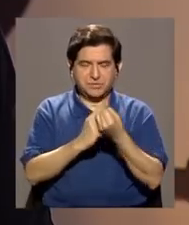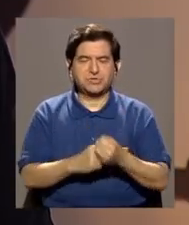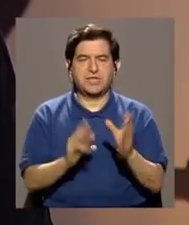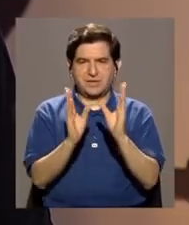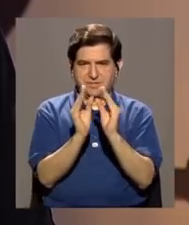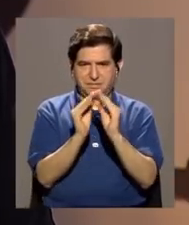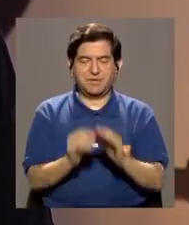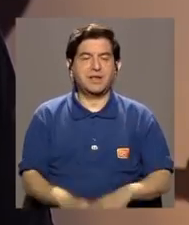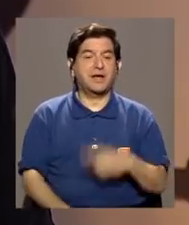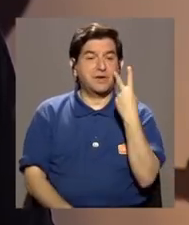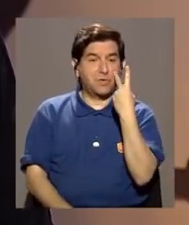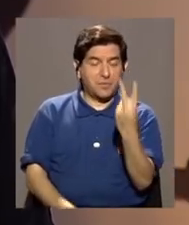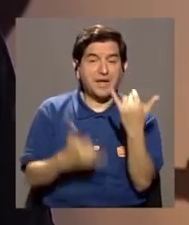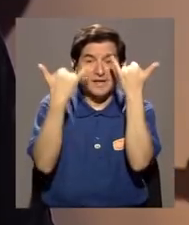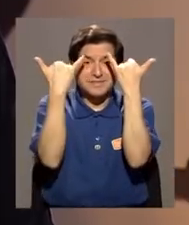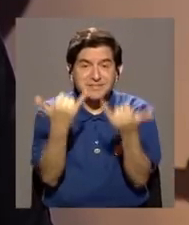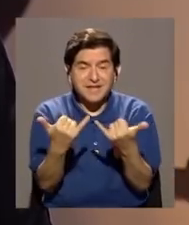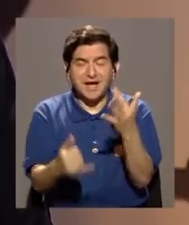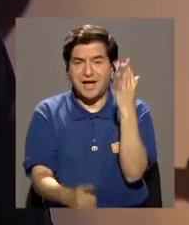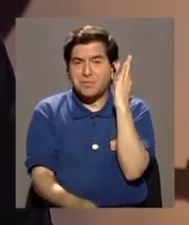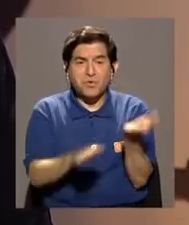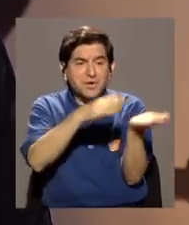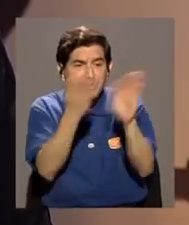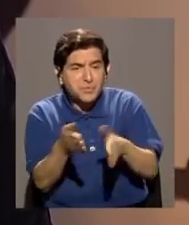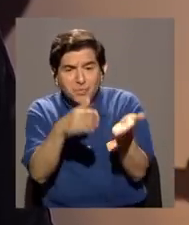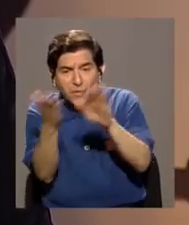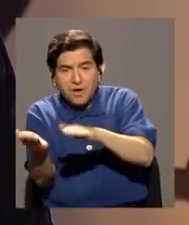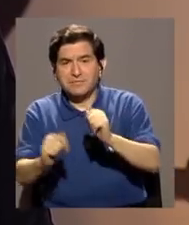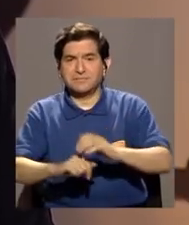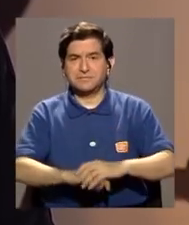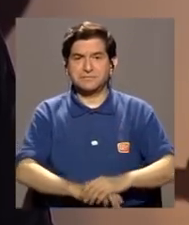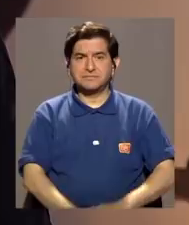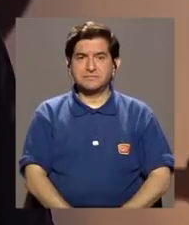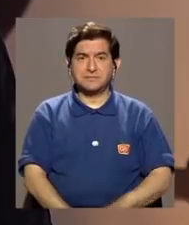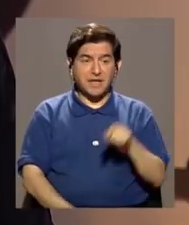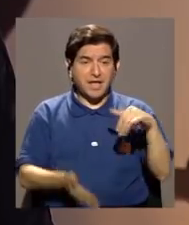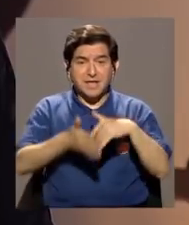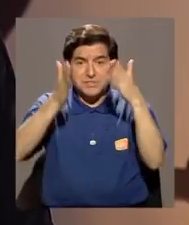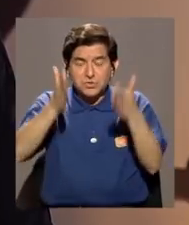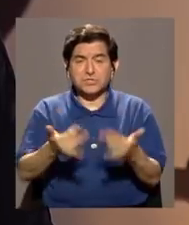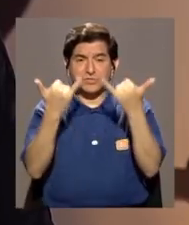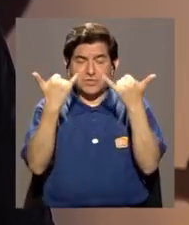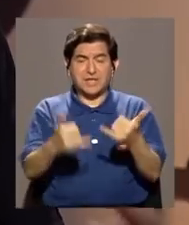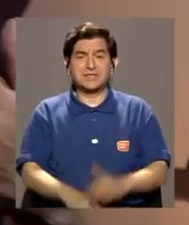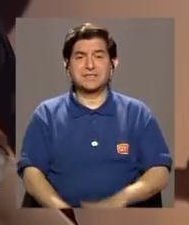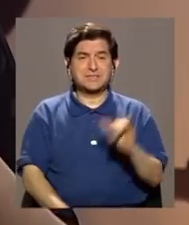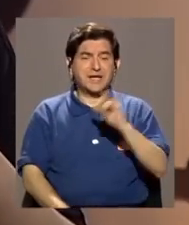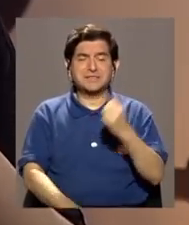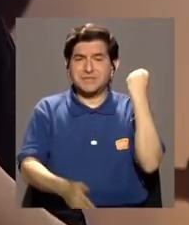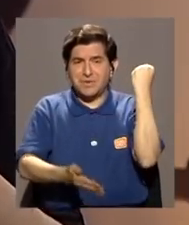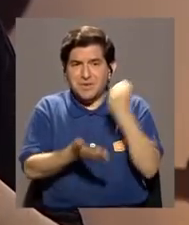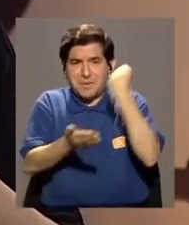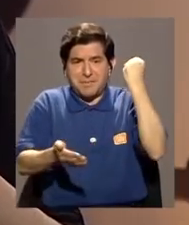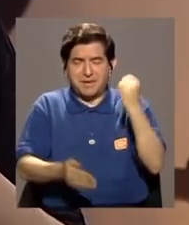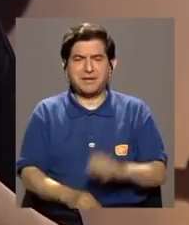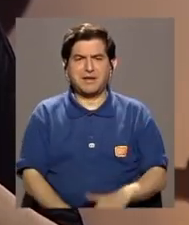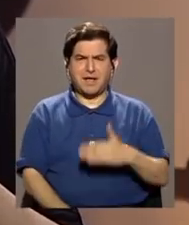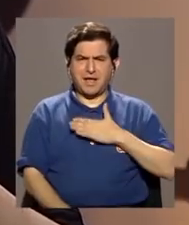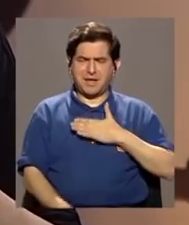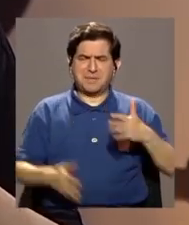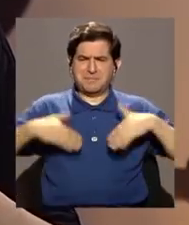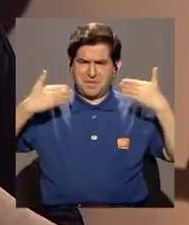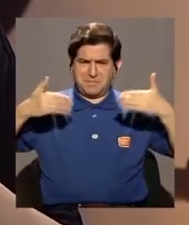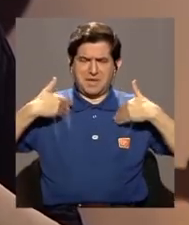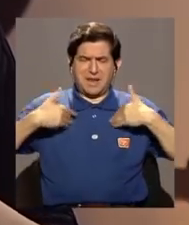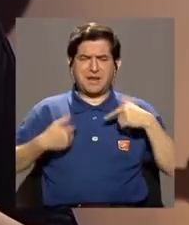muchos estudiantes han visto a su mujer morir esos estudiantes están marcados a mí me alegra saber